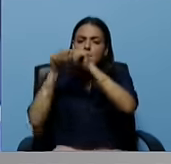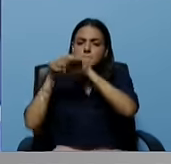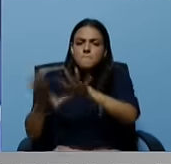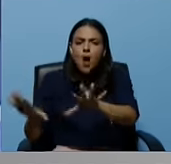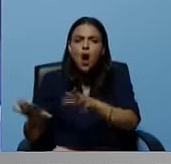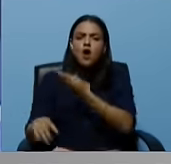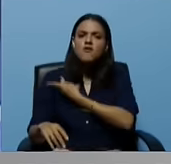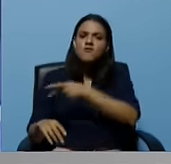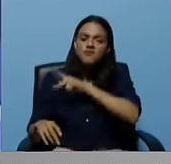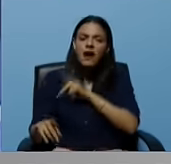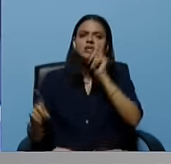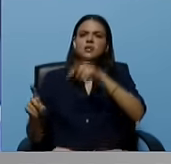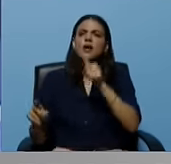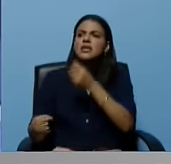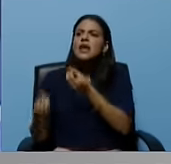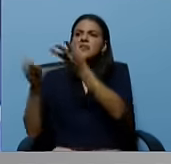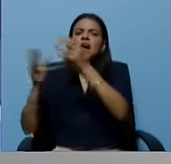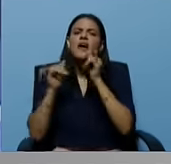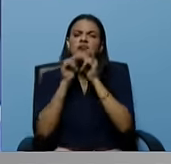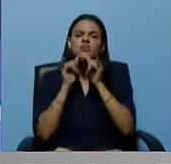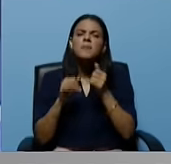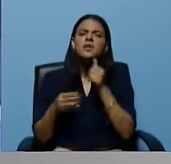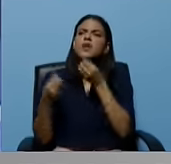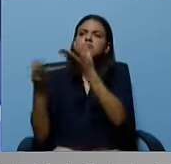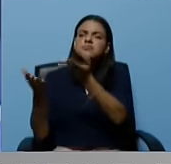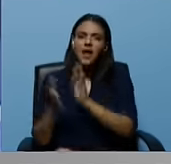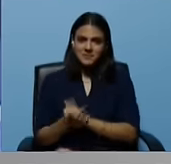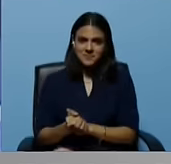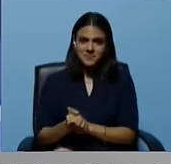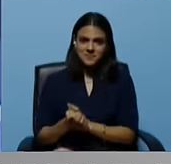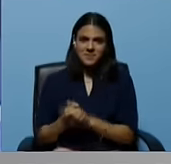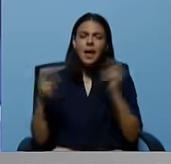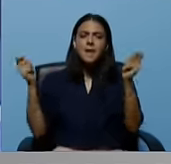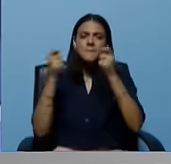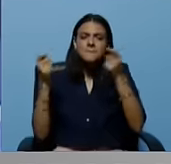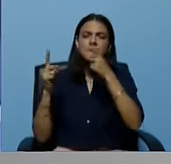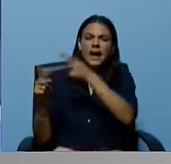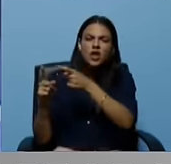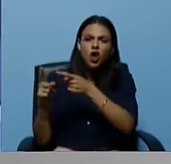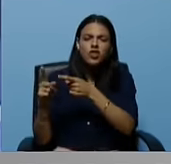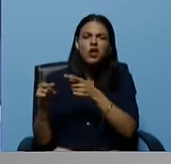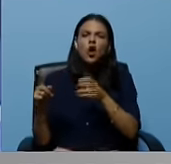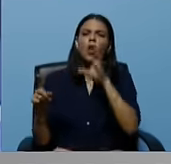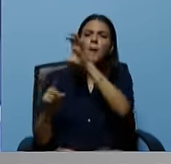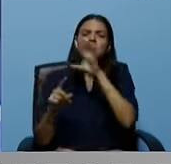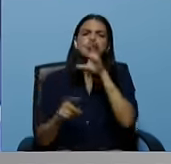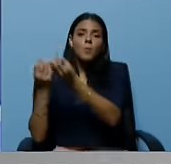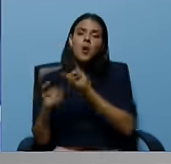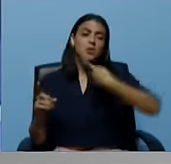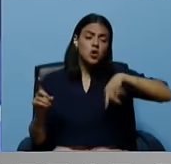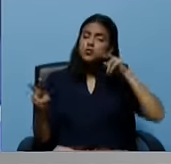versión que sabemos quién se la proporcionó al diario El País, y es una persona del entorno.